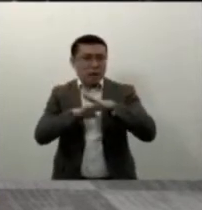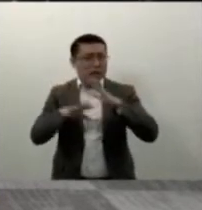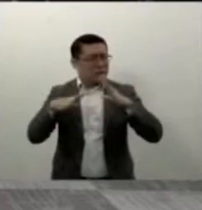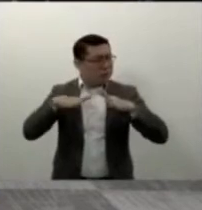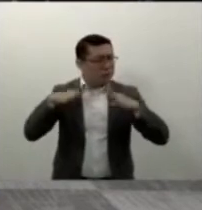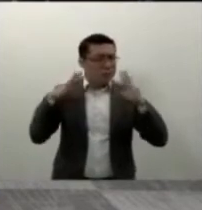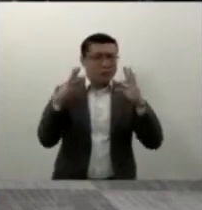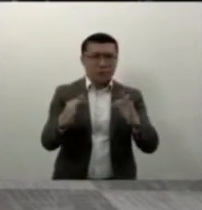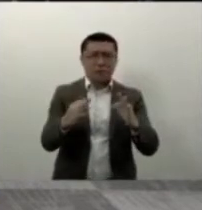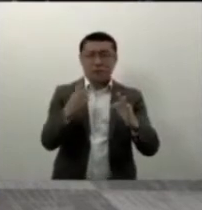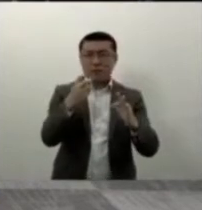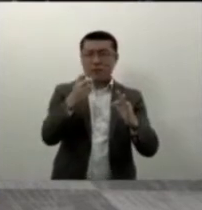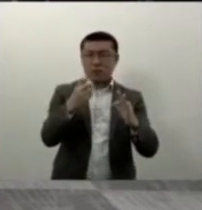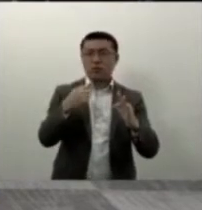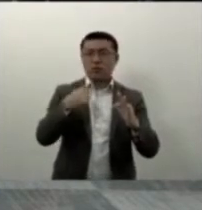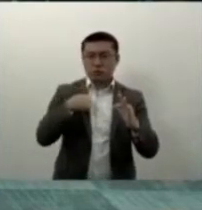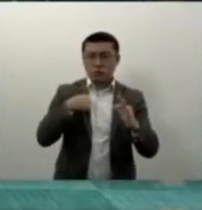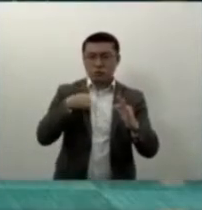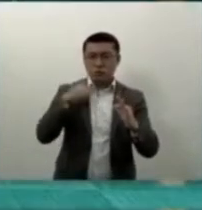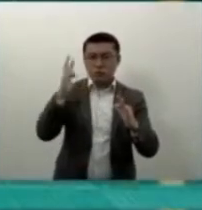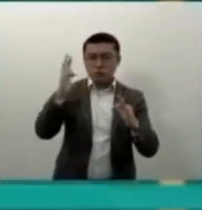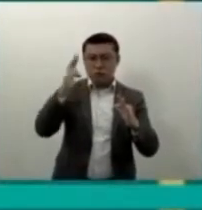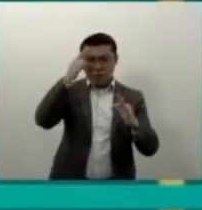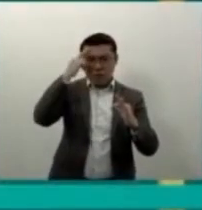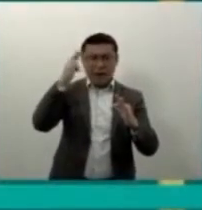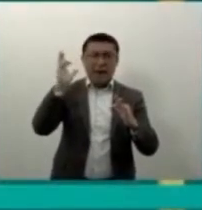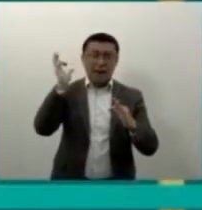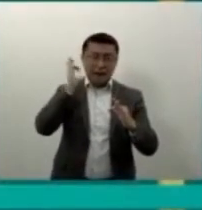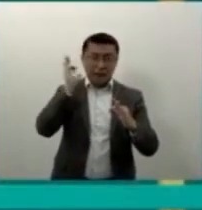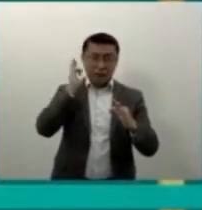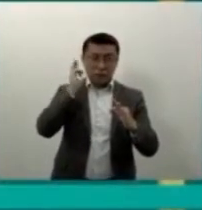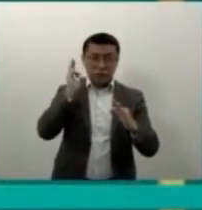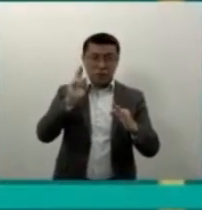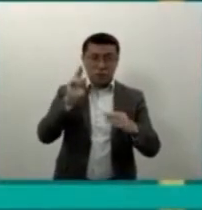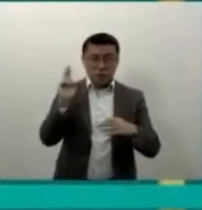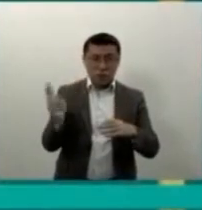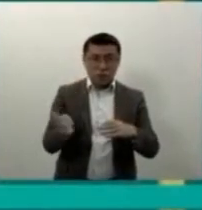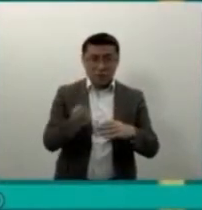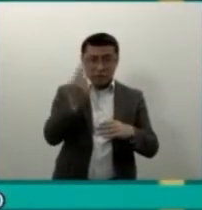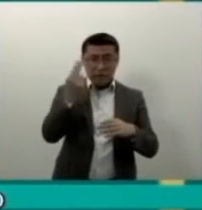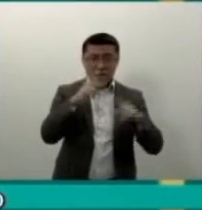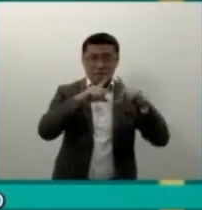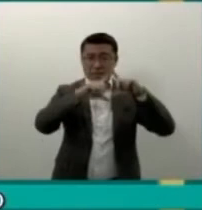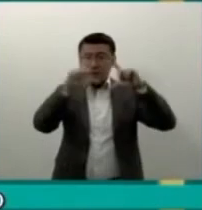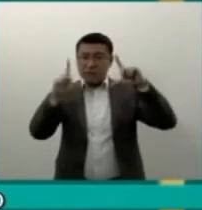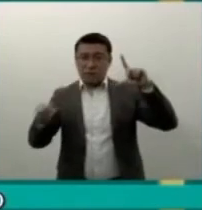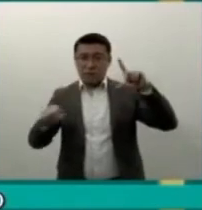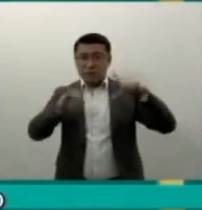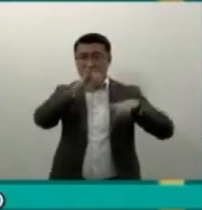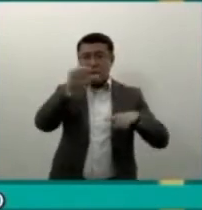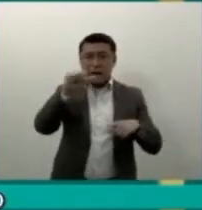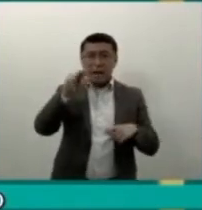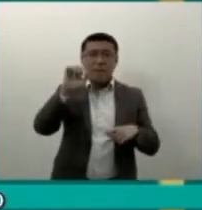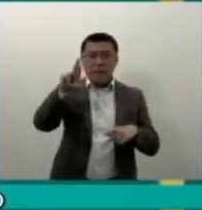Retomo las palabras que el rector de nuestra Universidad Nacional, Javier